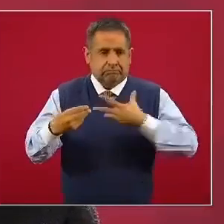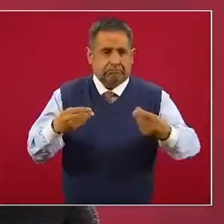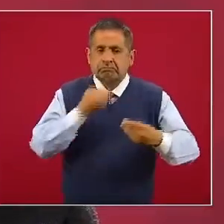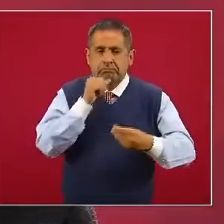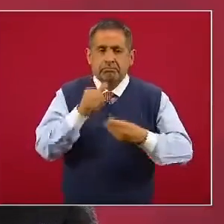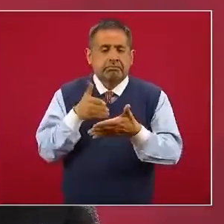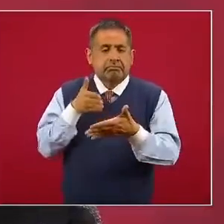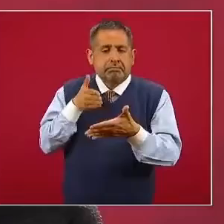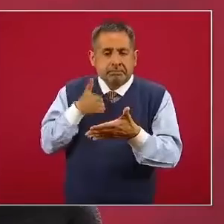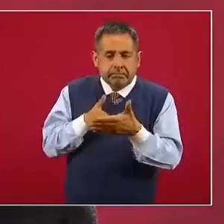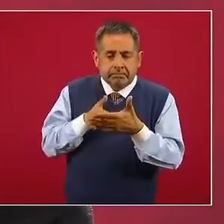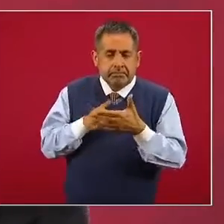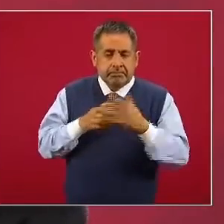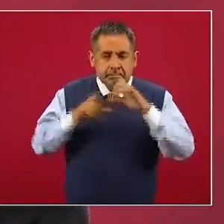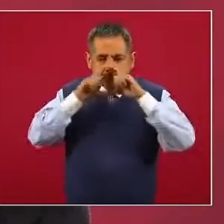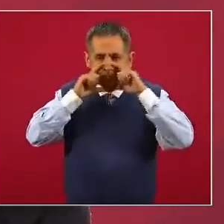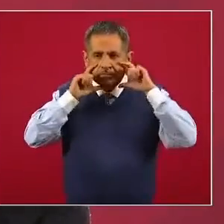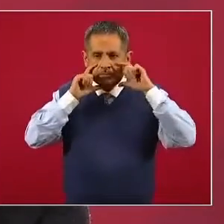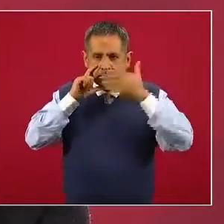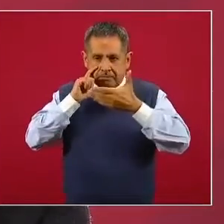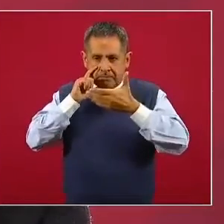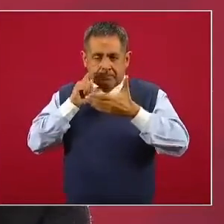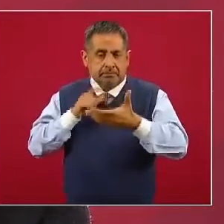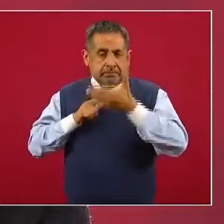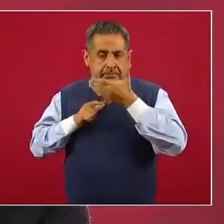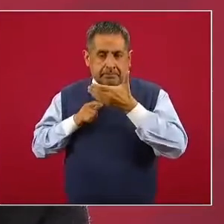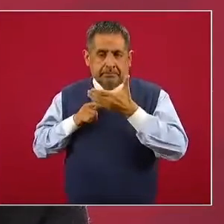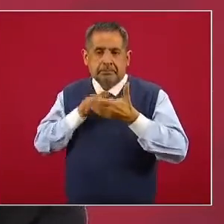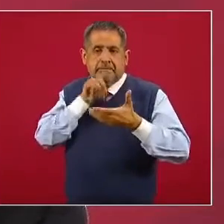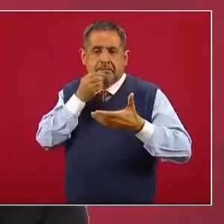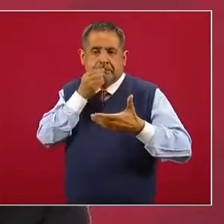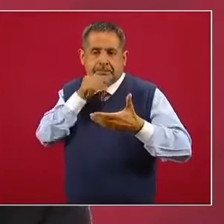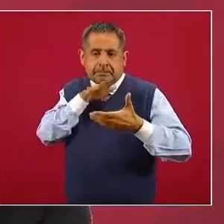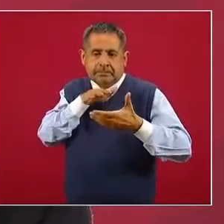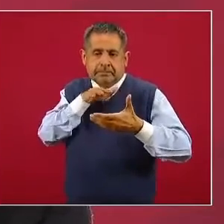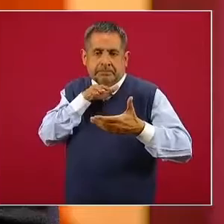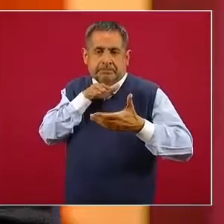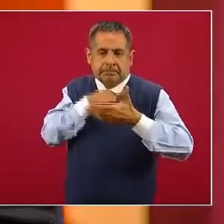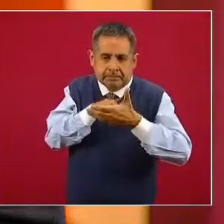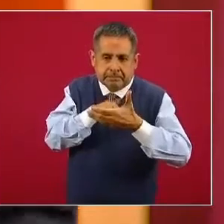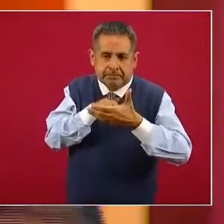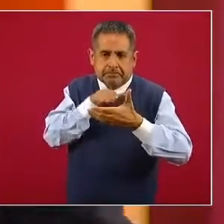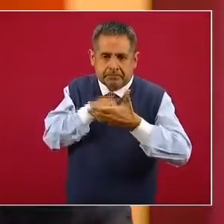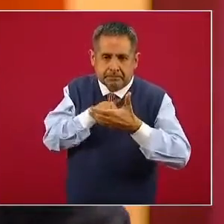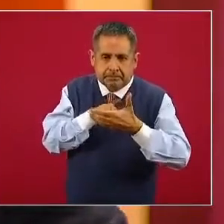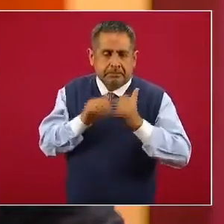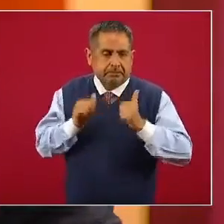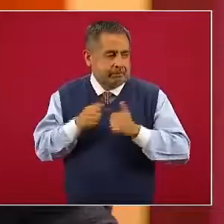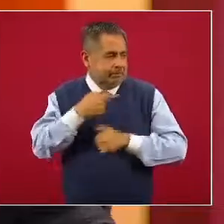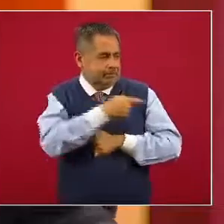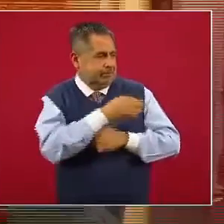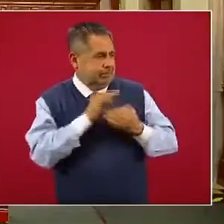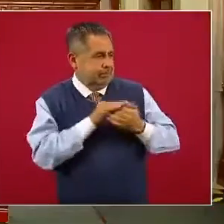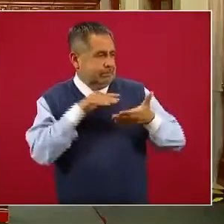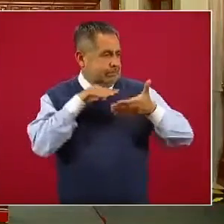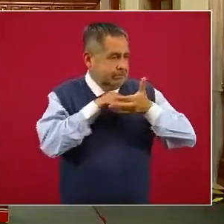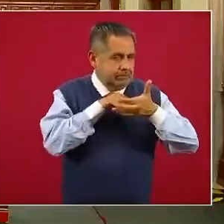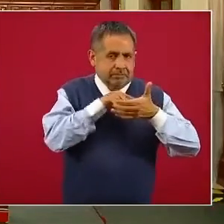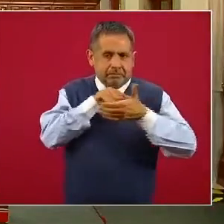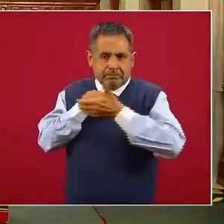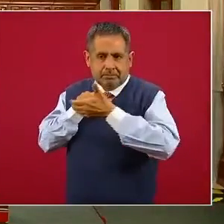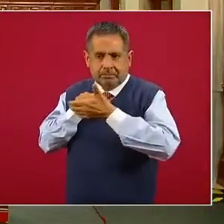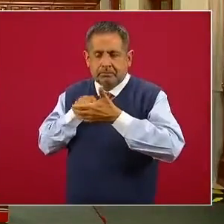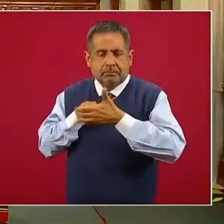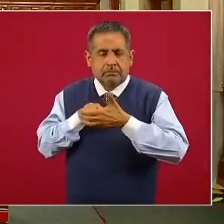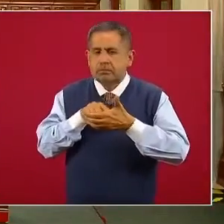otros virus respiratorios y estuviera en posibilidad de transferirlo a ustedes o a los compañeros aquí presentes.